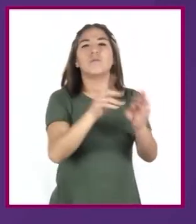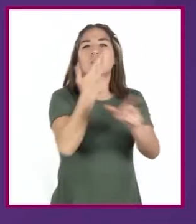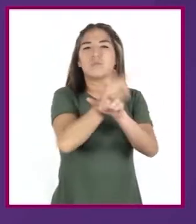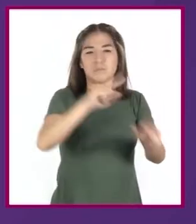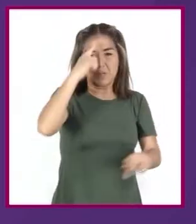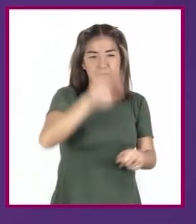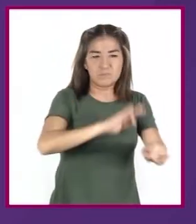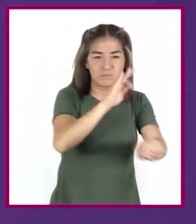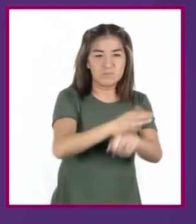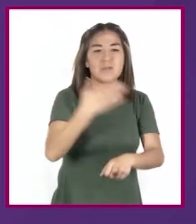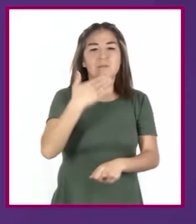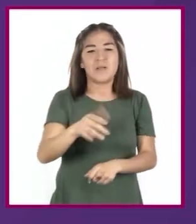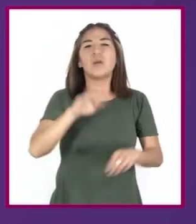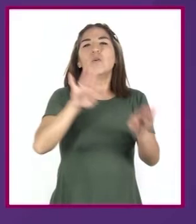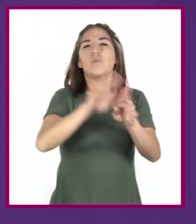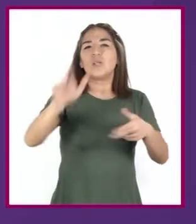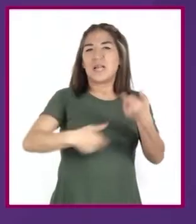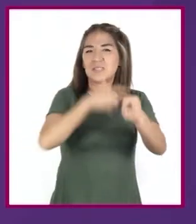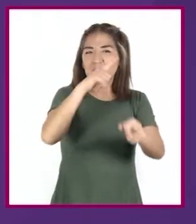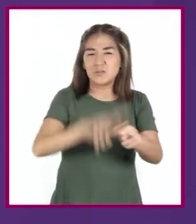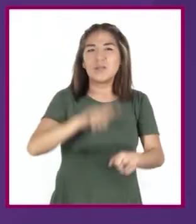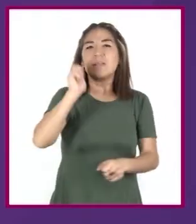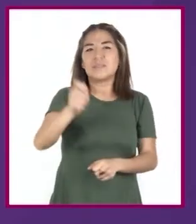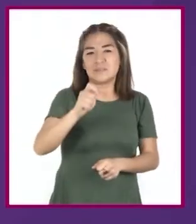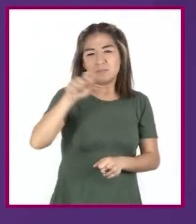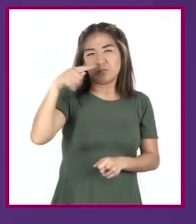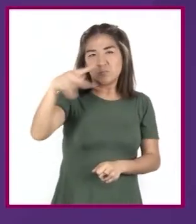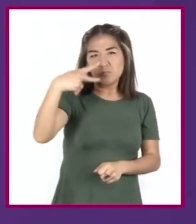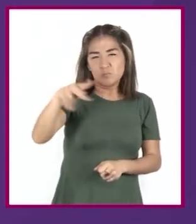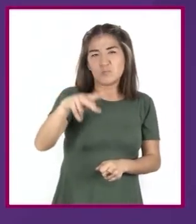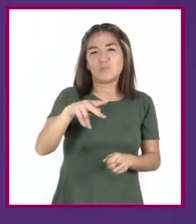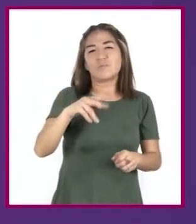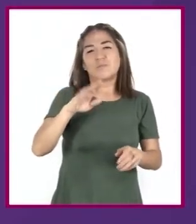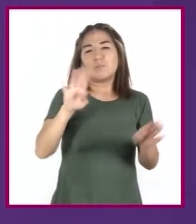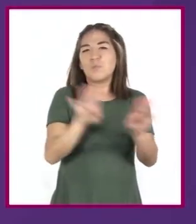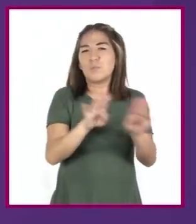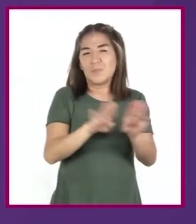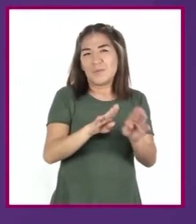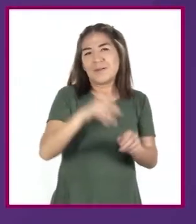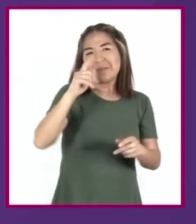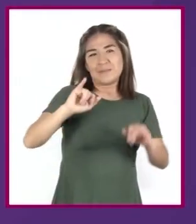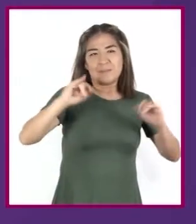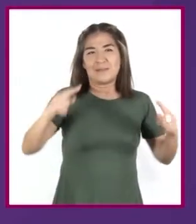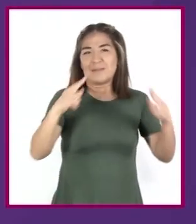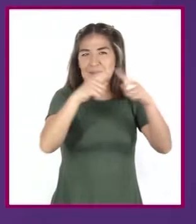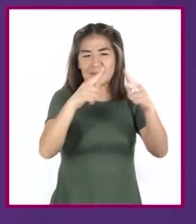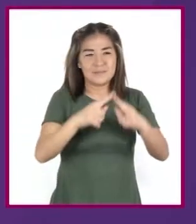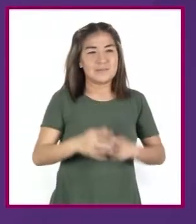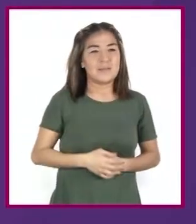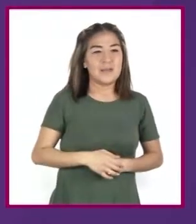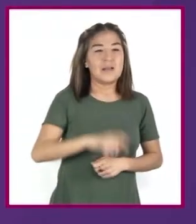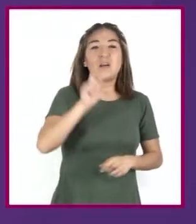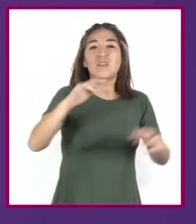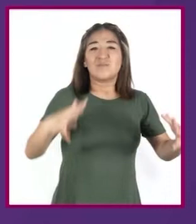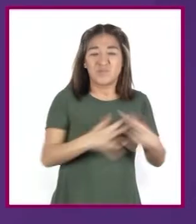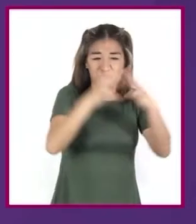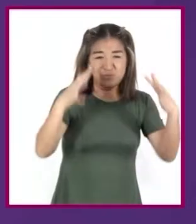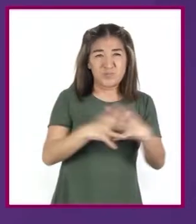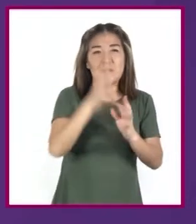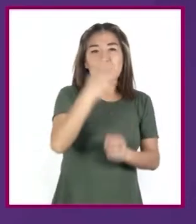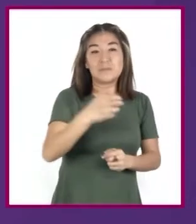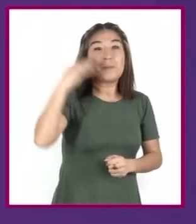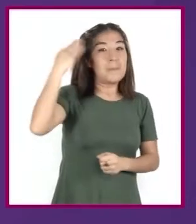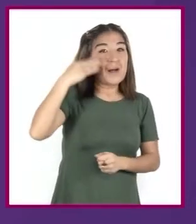nacionalización de bienes eclesiásticos y la separación de la Iglesia y el Estado. El conflicto armado comenzó en marzo